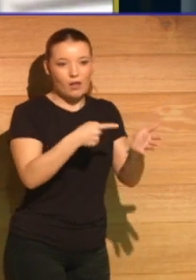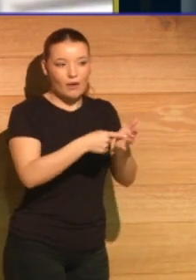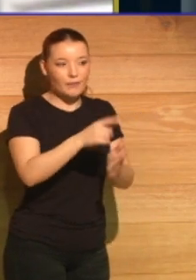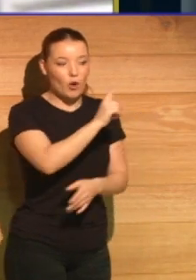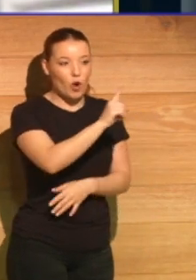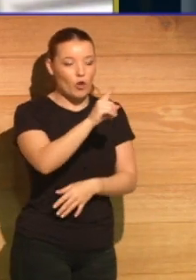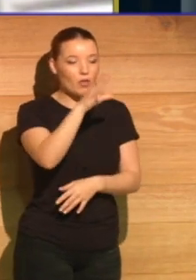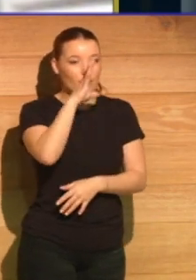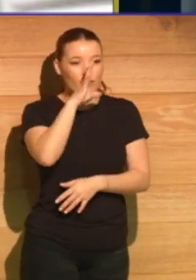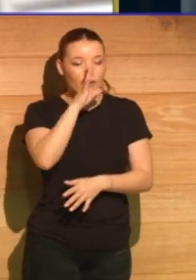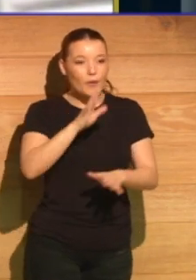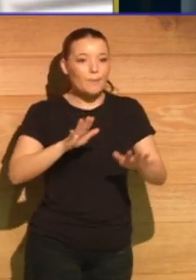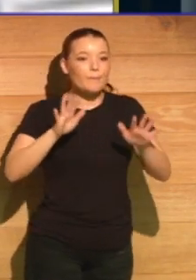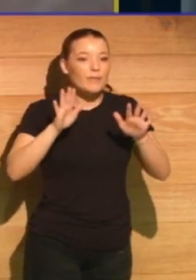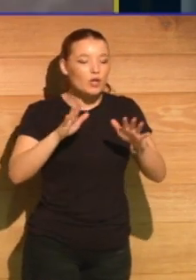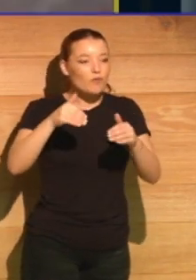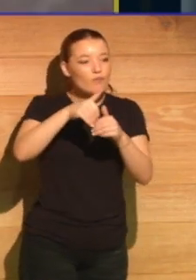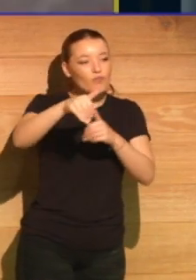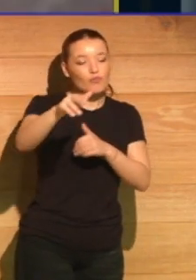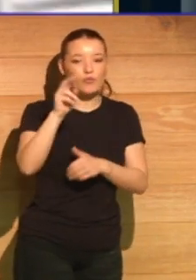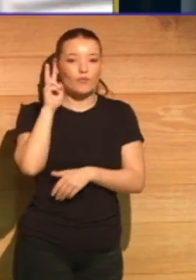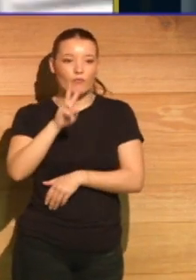ves tú ese futuro?